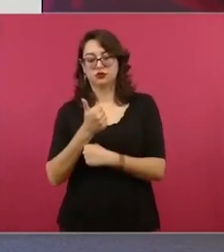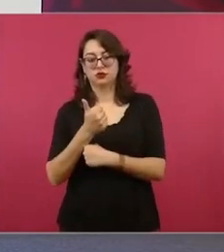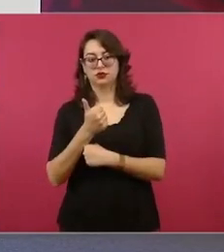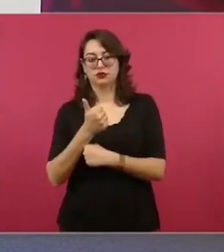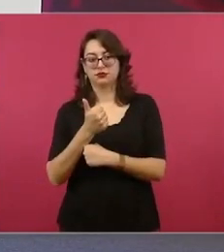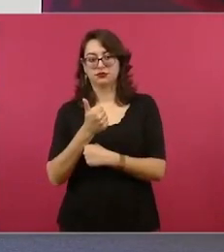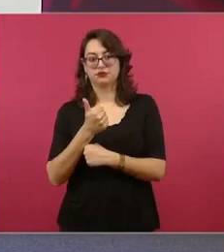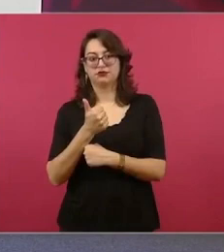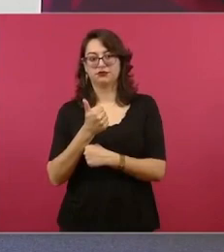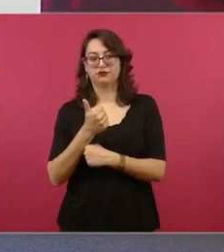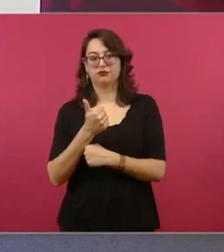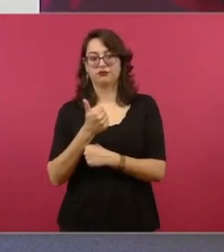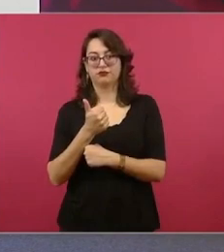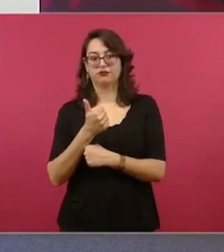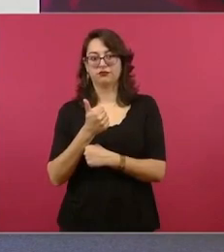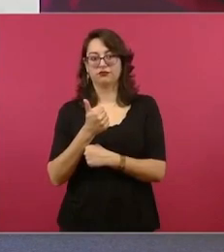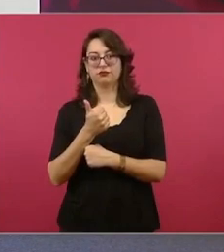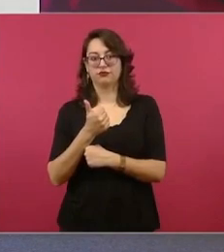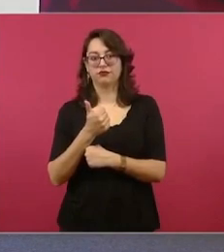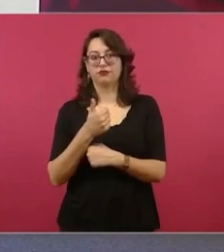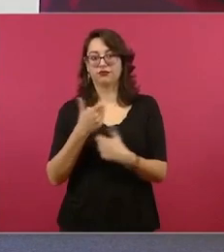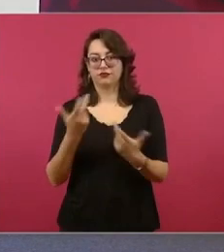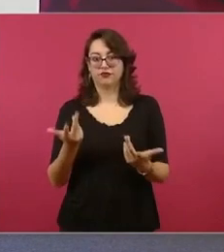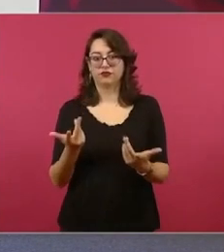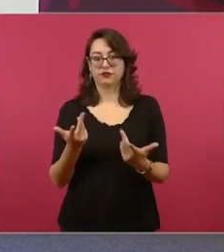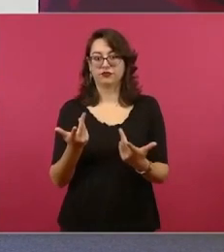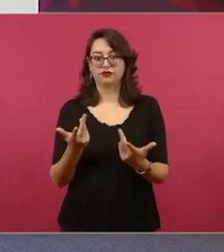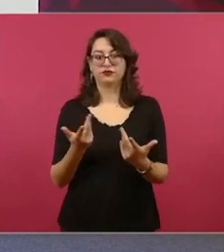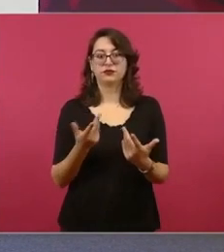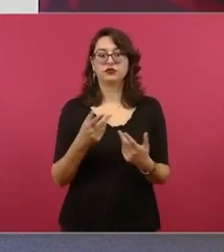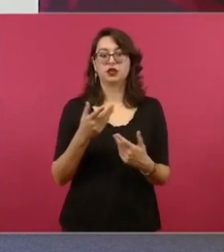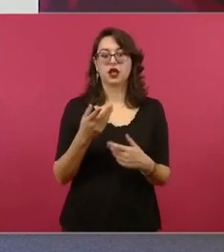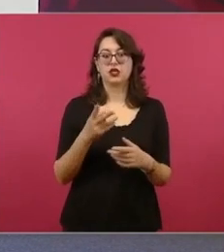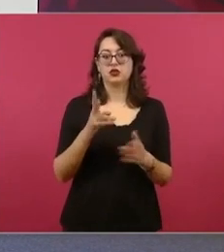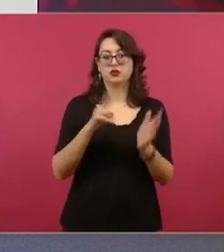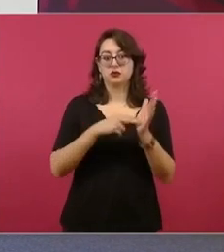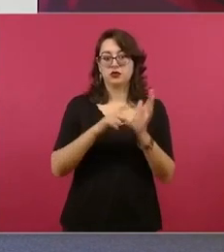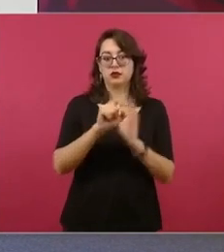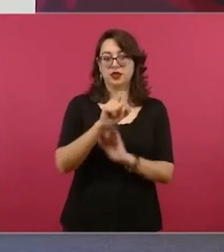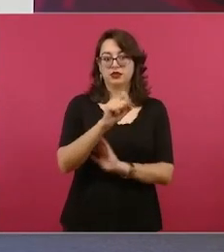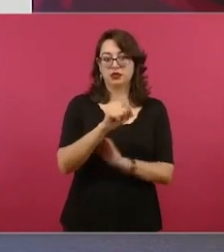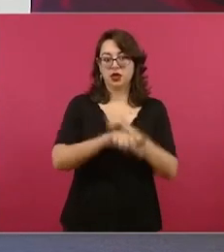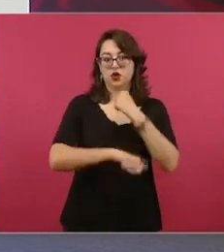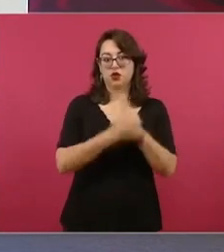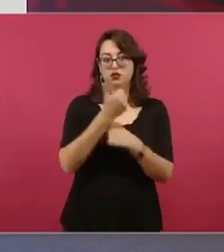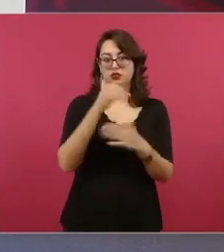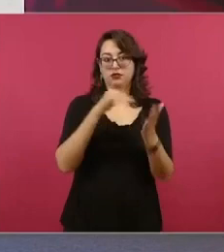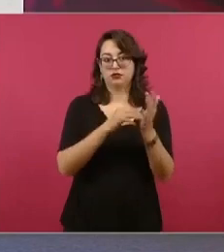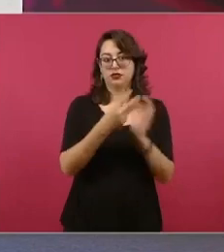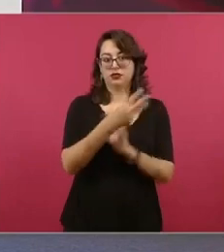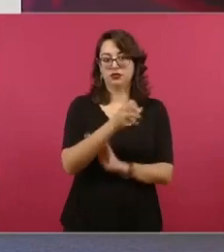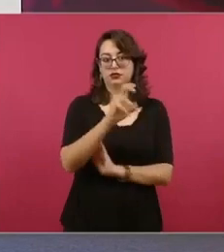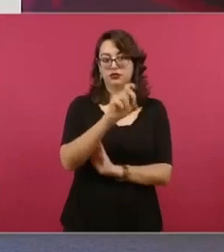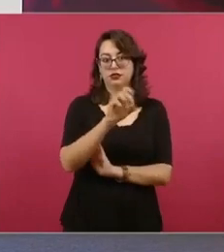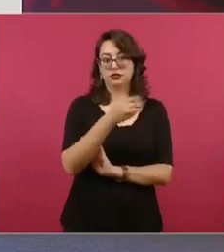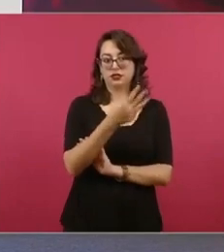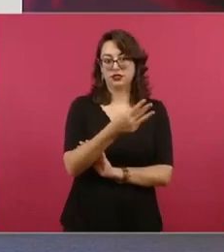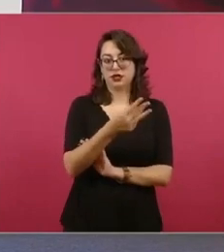y del 20 al 22 de 11 a